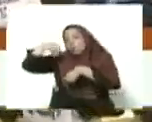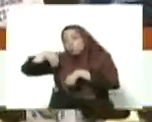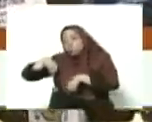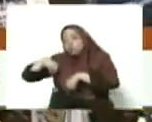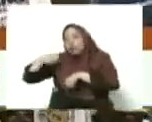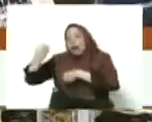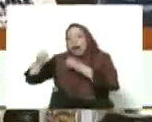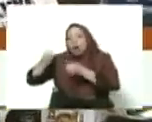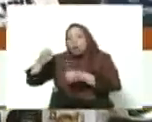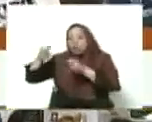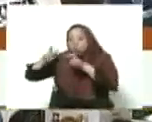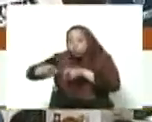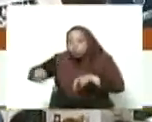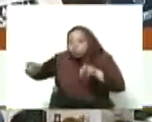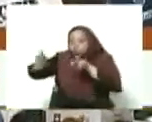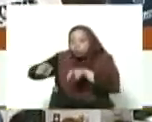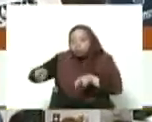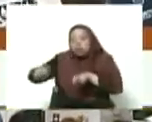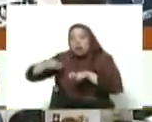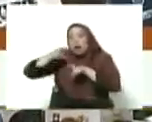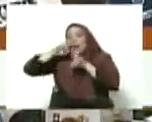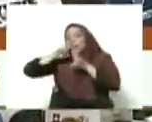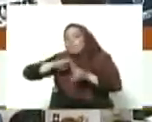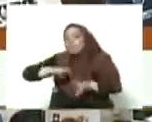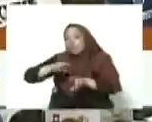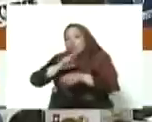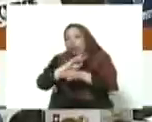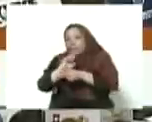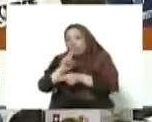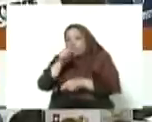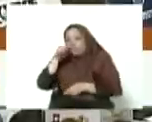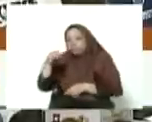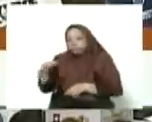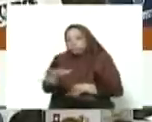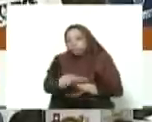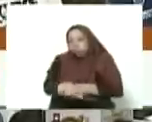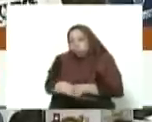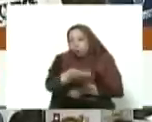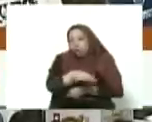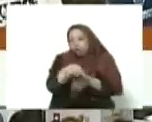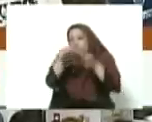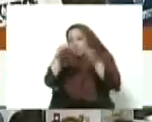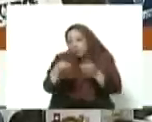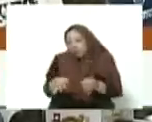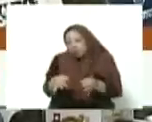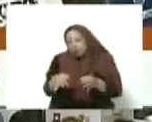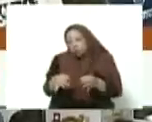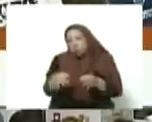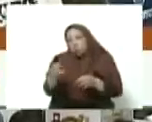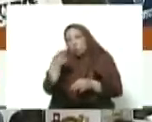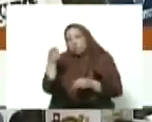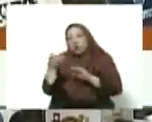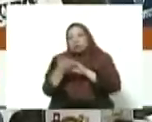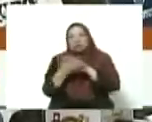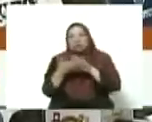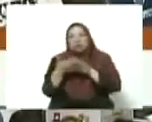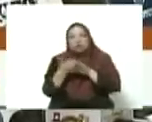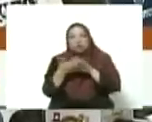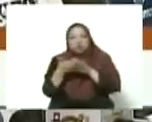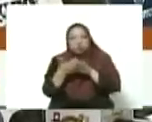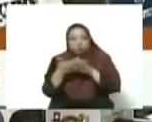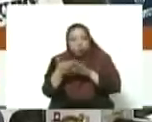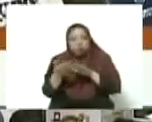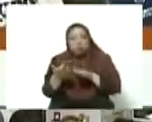respuesta precisa al pueblo. Así que bueno, aquí estamos acompañados de nuestras autoridades. Hubo plena disposición de